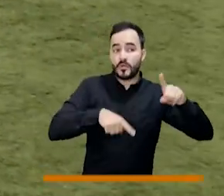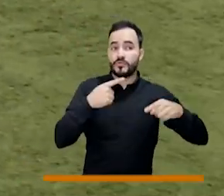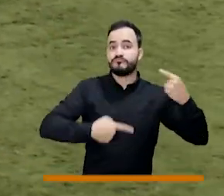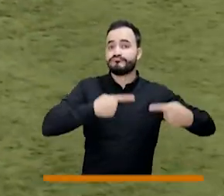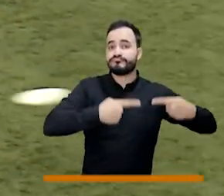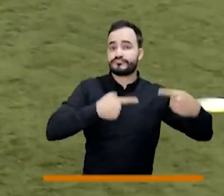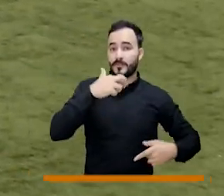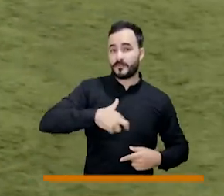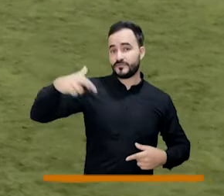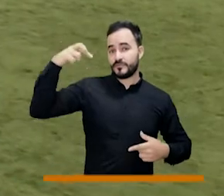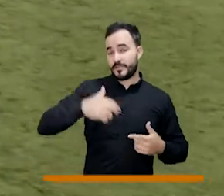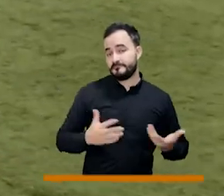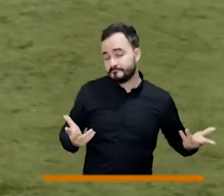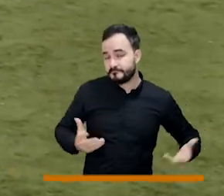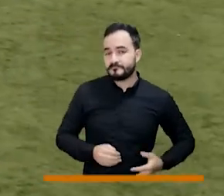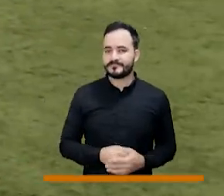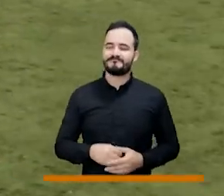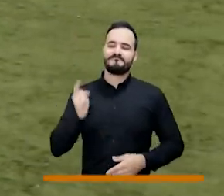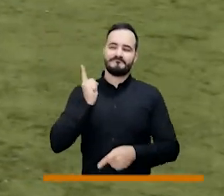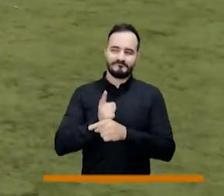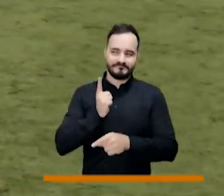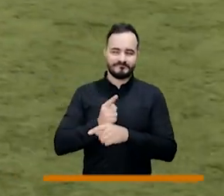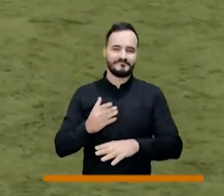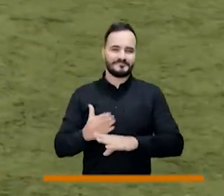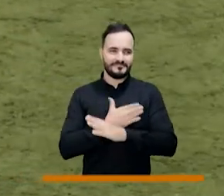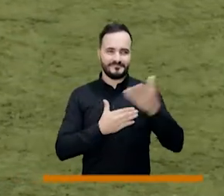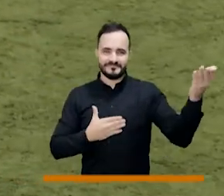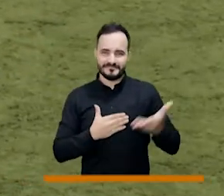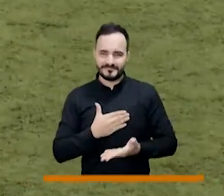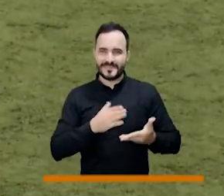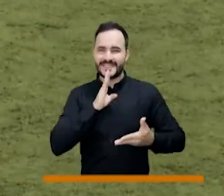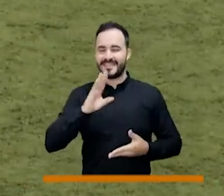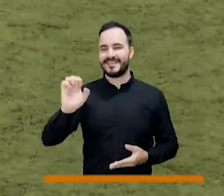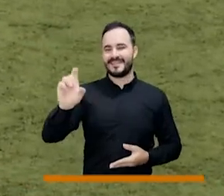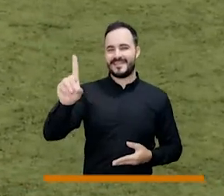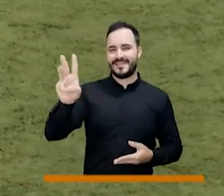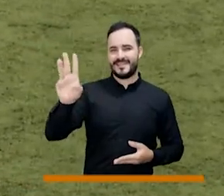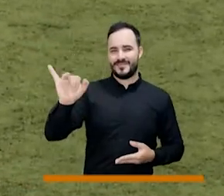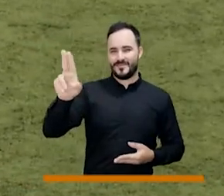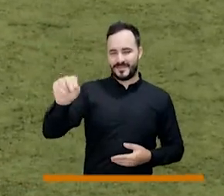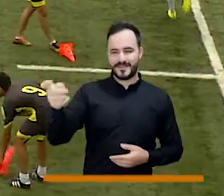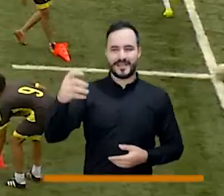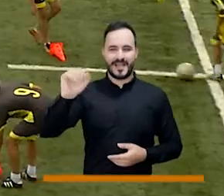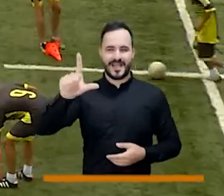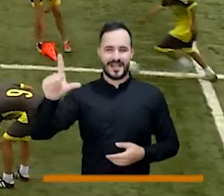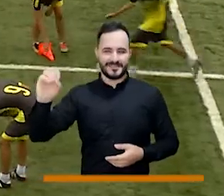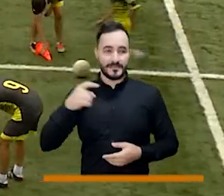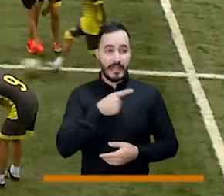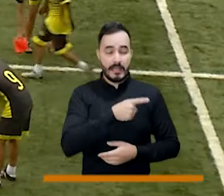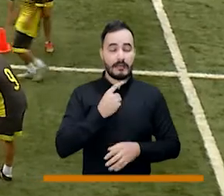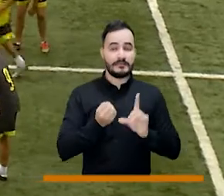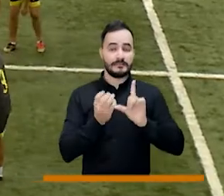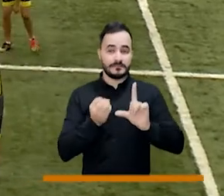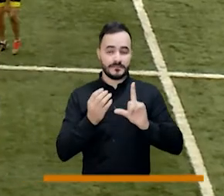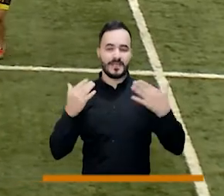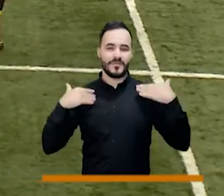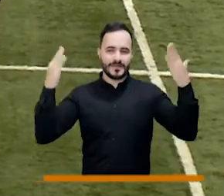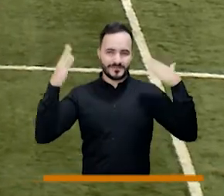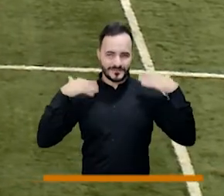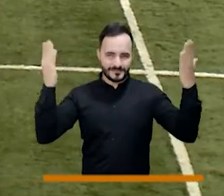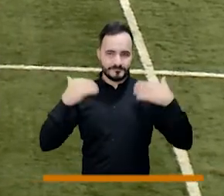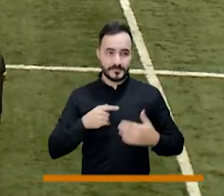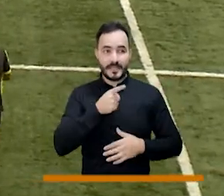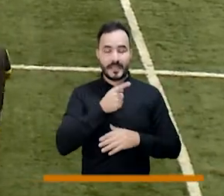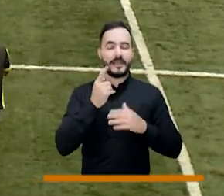deportistas tengan un alto rendimiento. Como nos estaba contando nuestro invitado en el día de hoy, Edwin Gallo, licenciado en